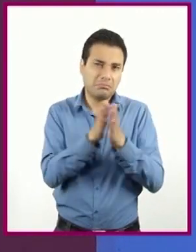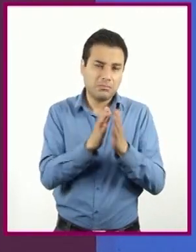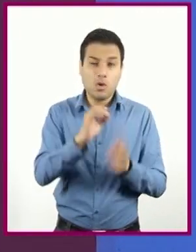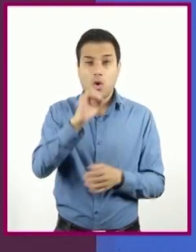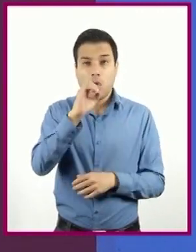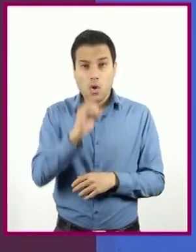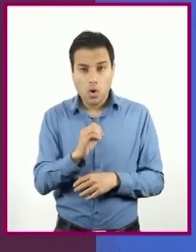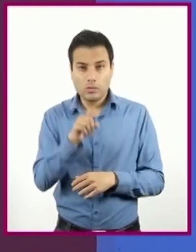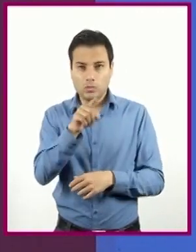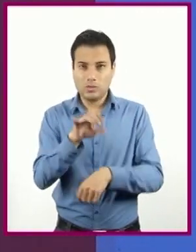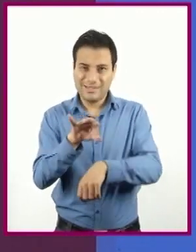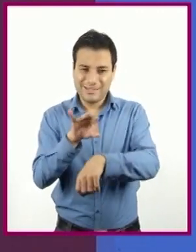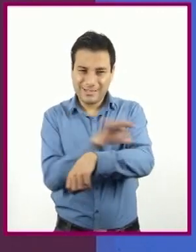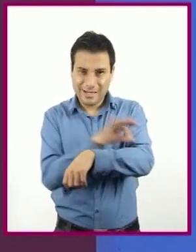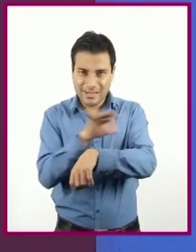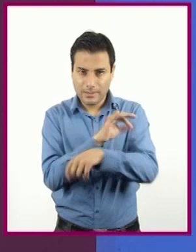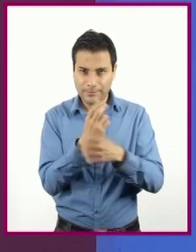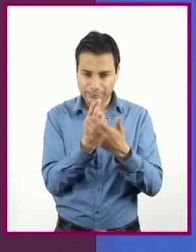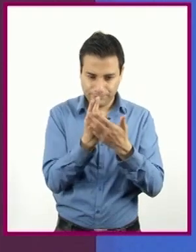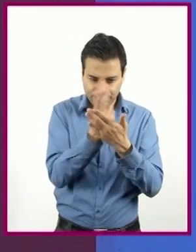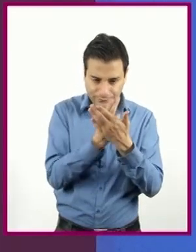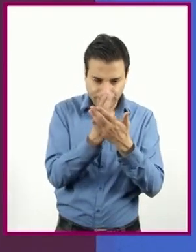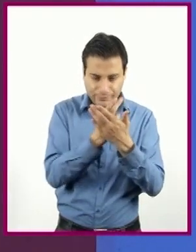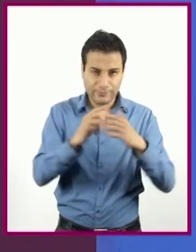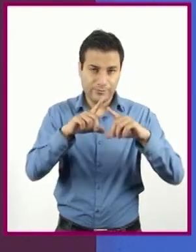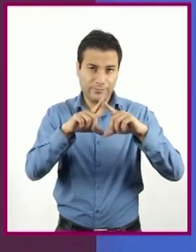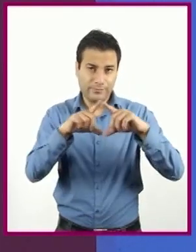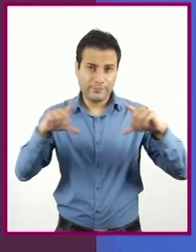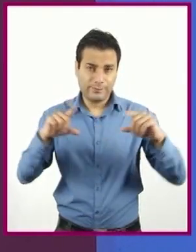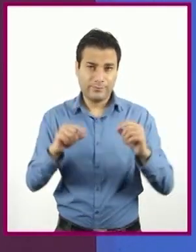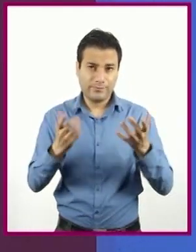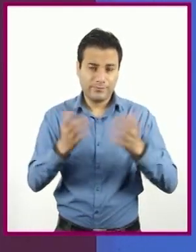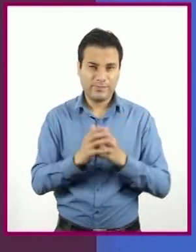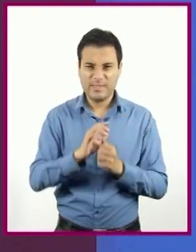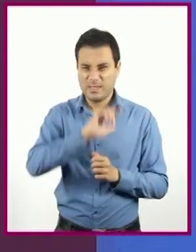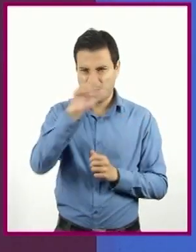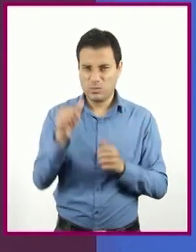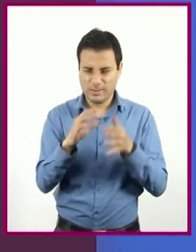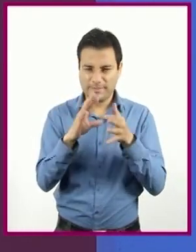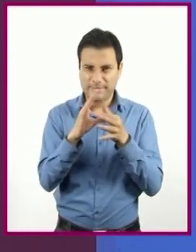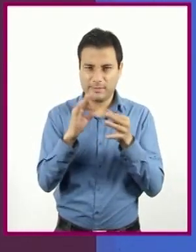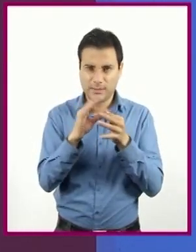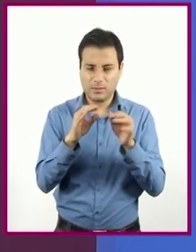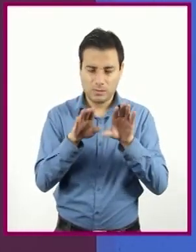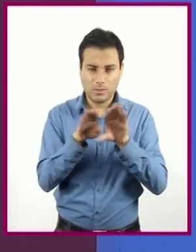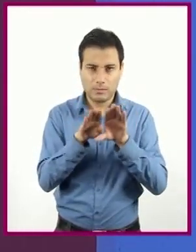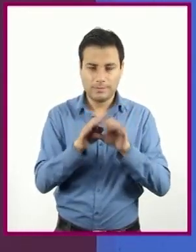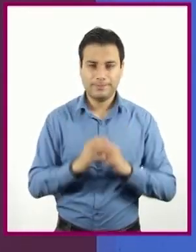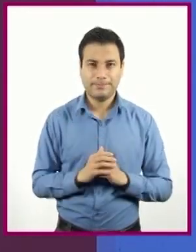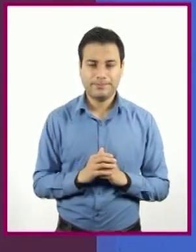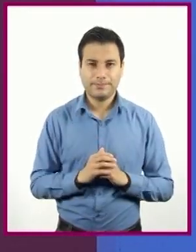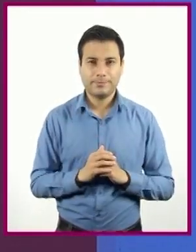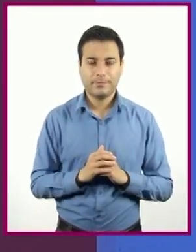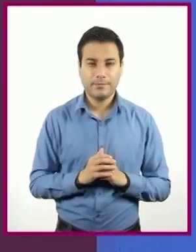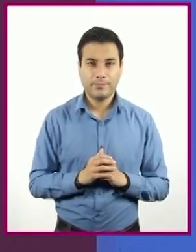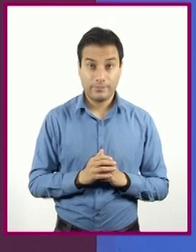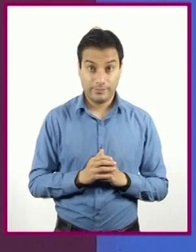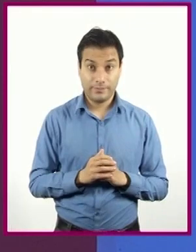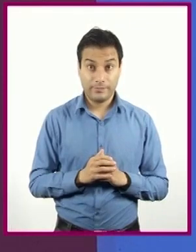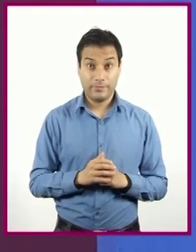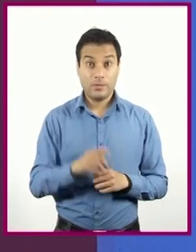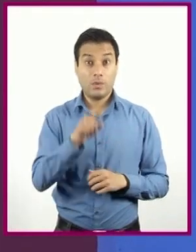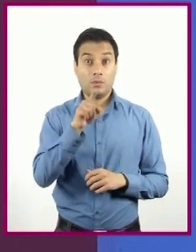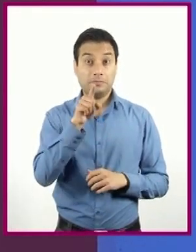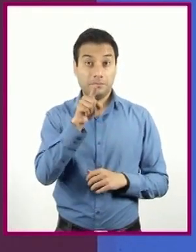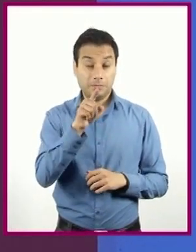una regla midan y dibujen una en su cuaderno. Más adelante les explicaré cómo hacerla. Si cuentan con la opción de